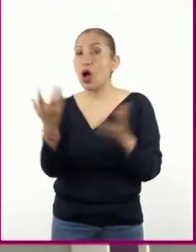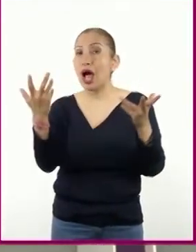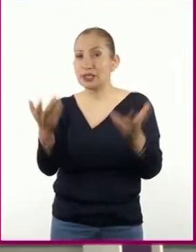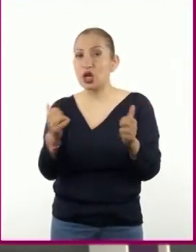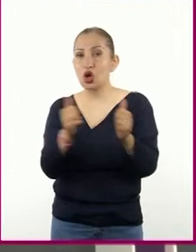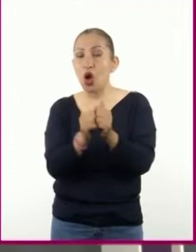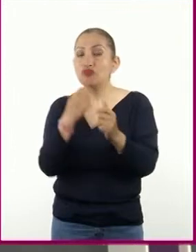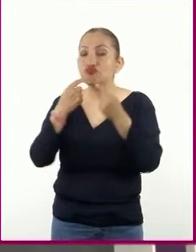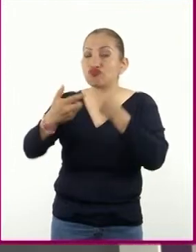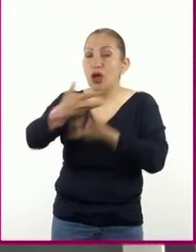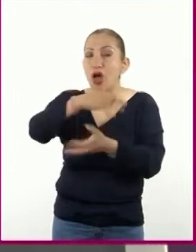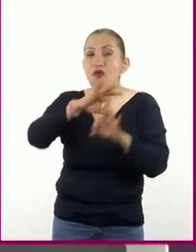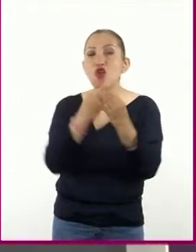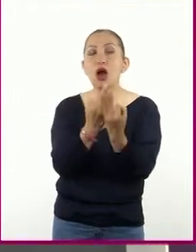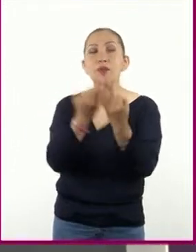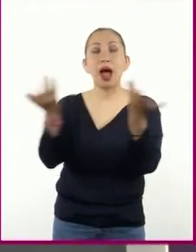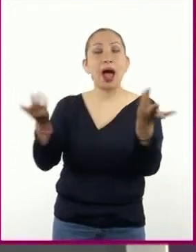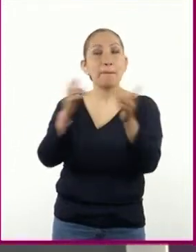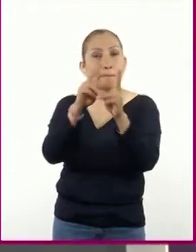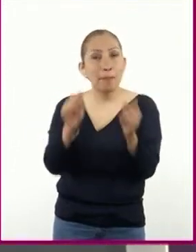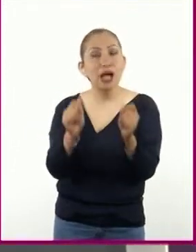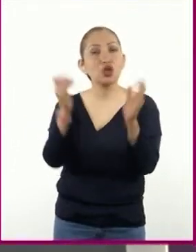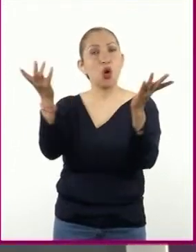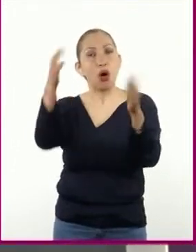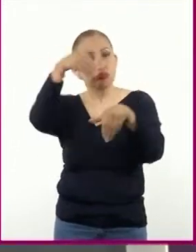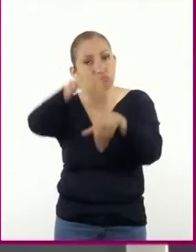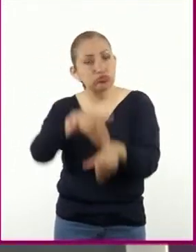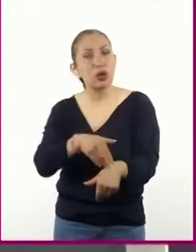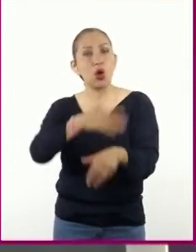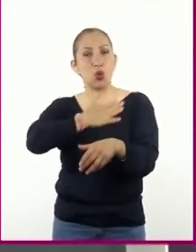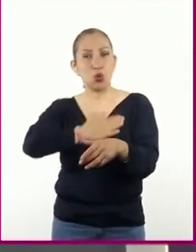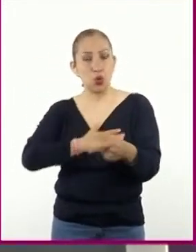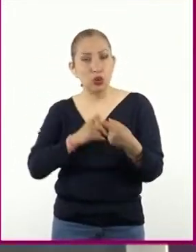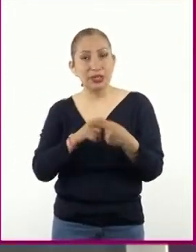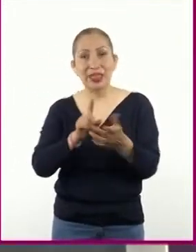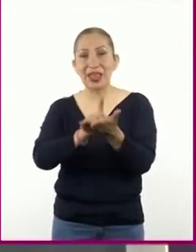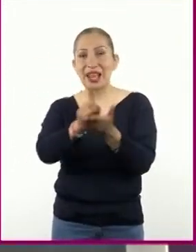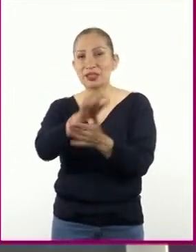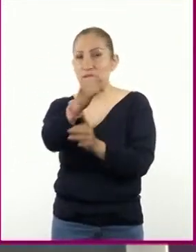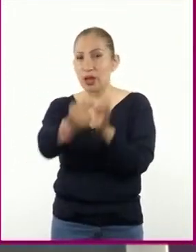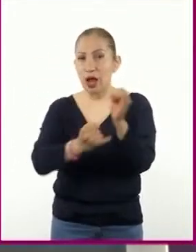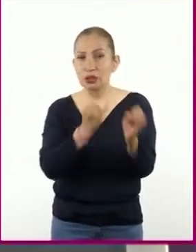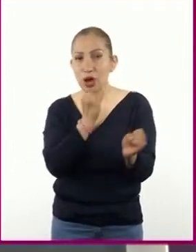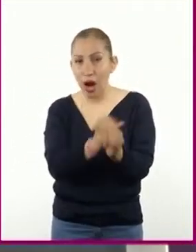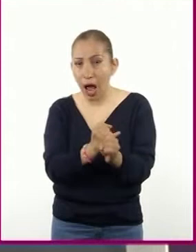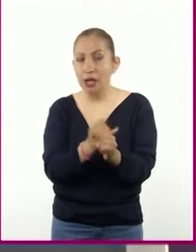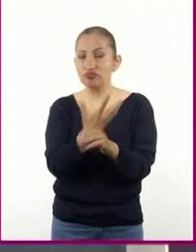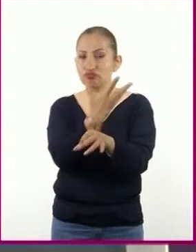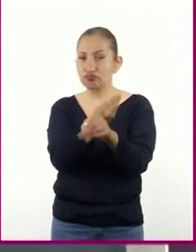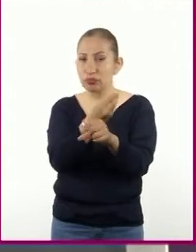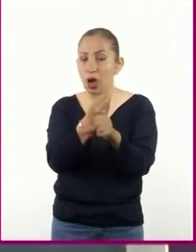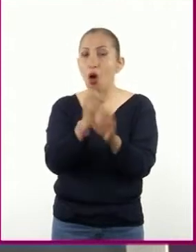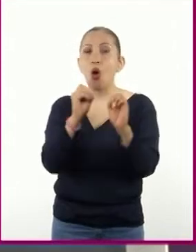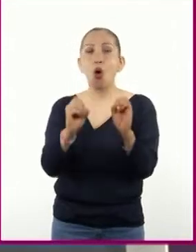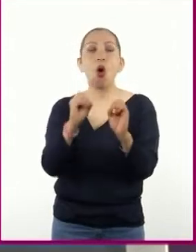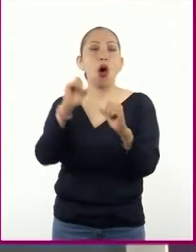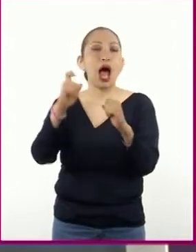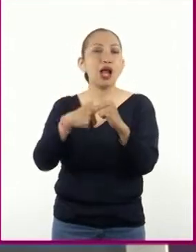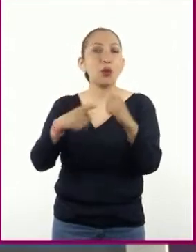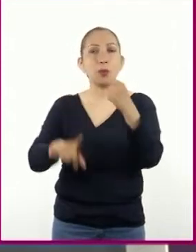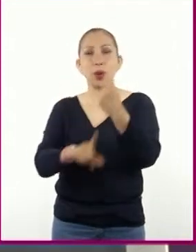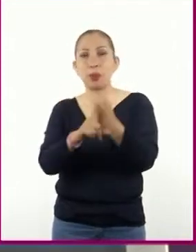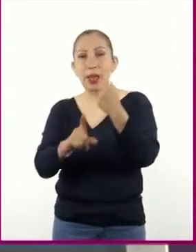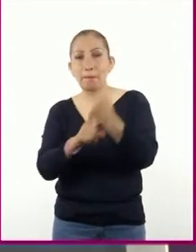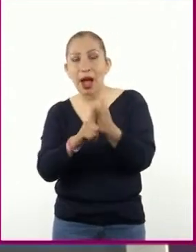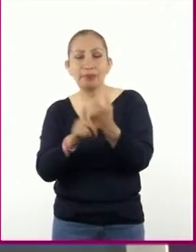medios pacíficos y de conformidad con los principios de justicia y el del derecho internacional el ajuste o arreglo de controversias